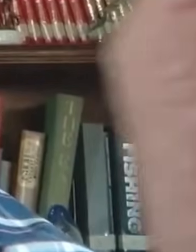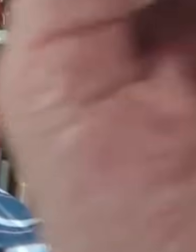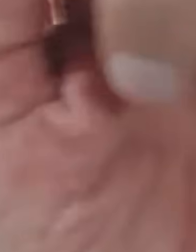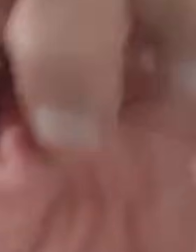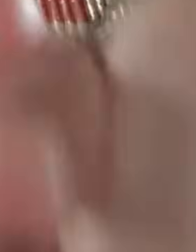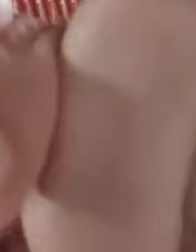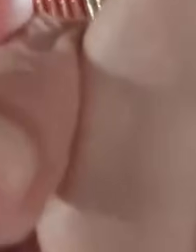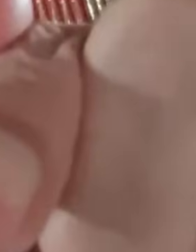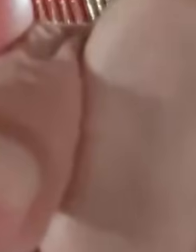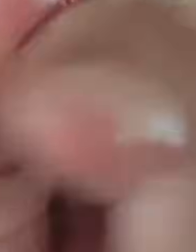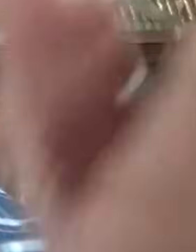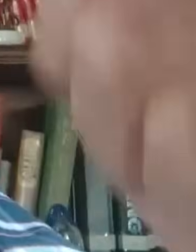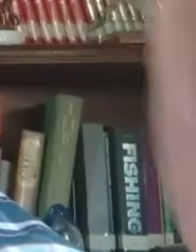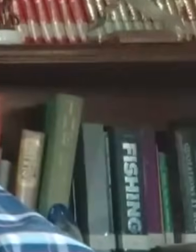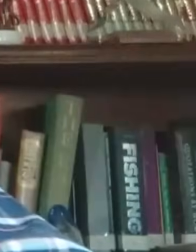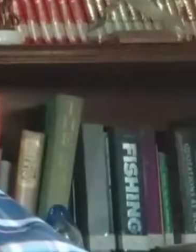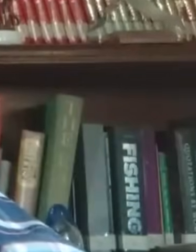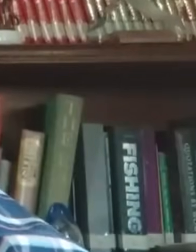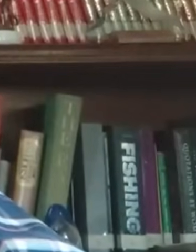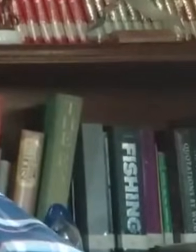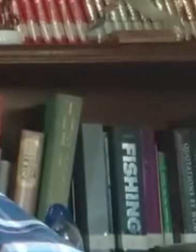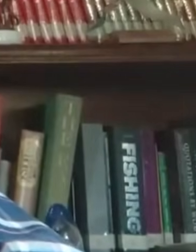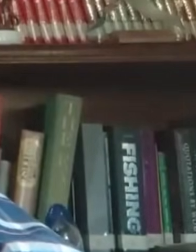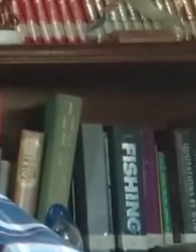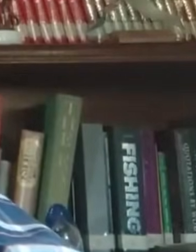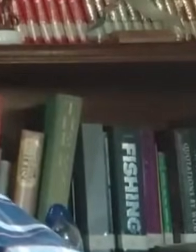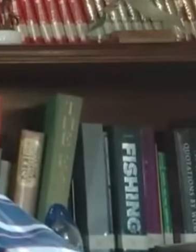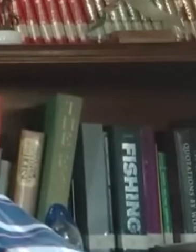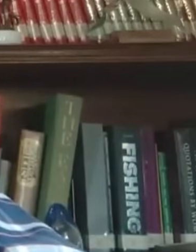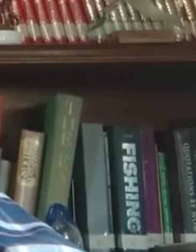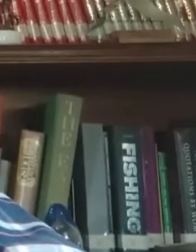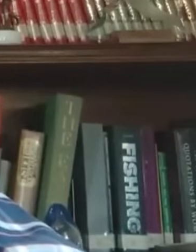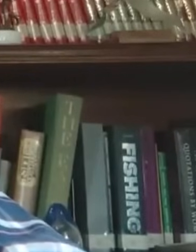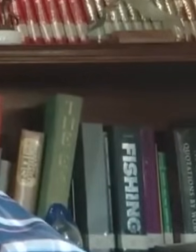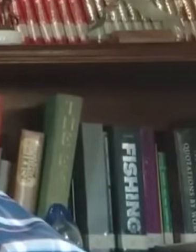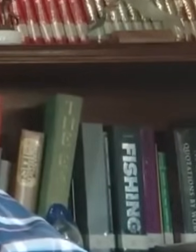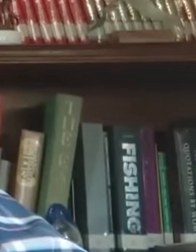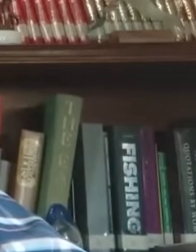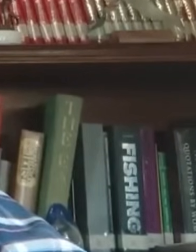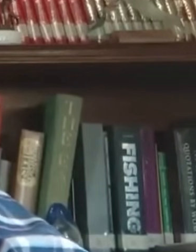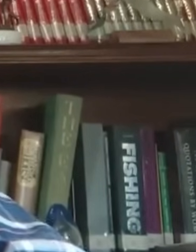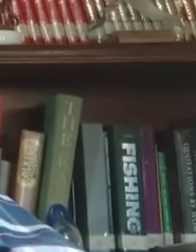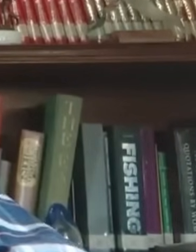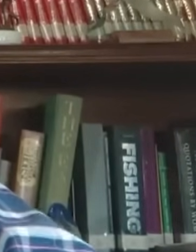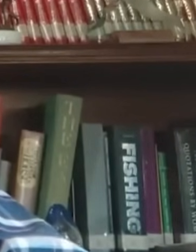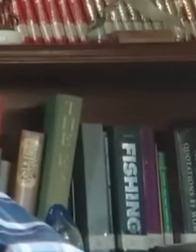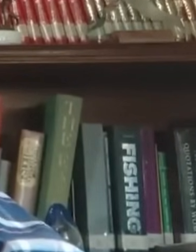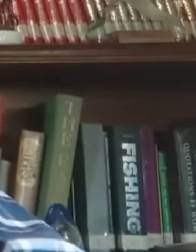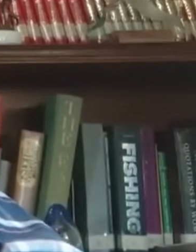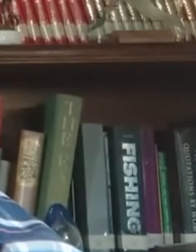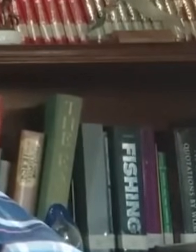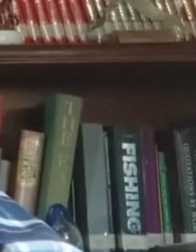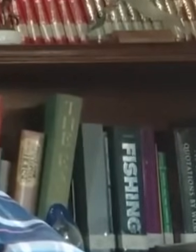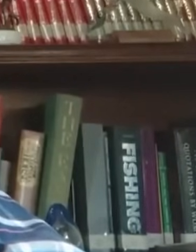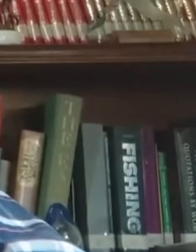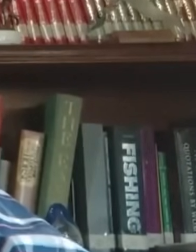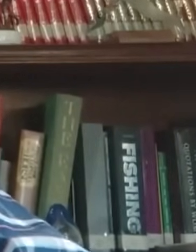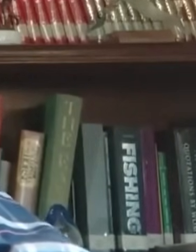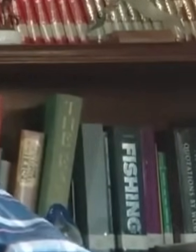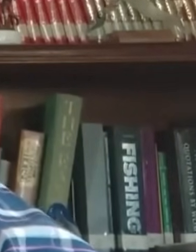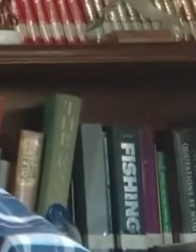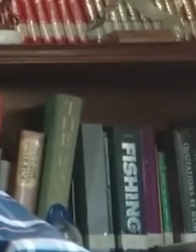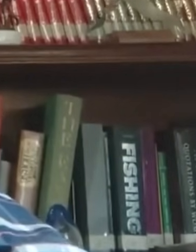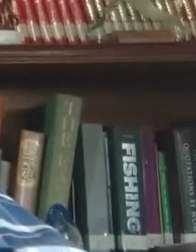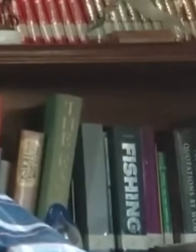excelente, pero requiere de ti. Sin ti, esta noticia no tiene valor alguno. Por tanto, yo te pido